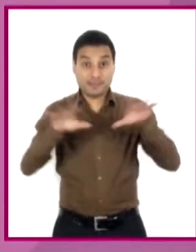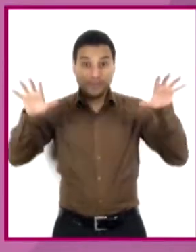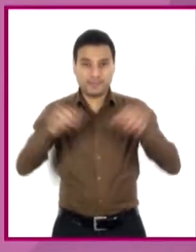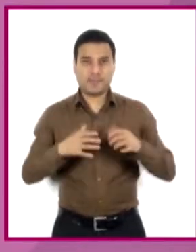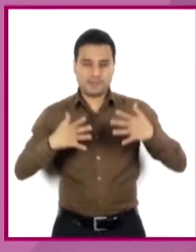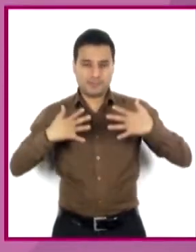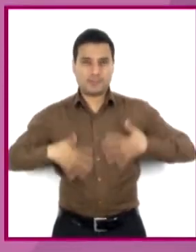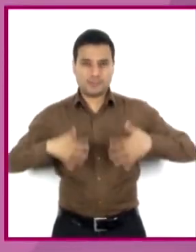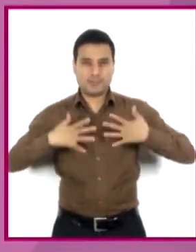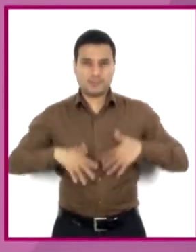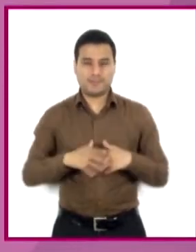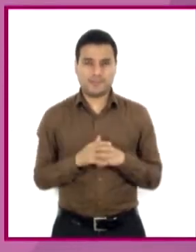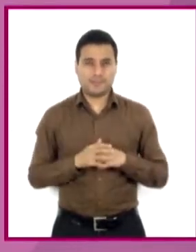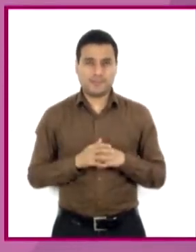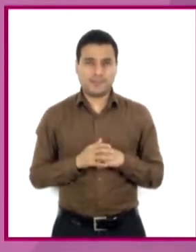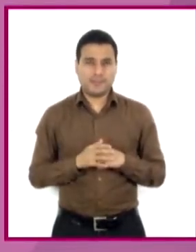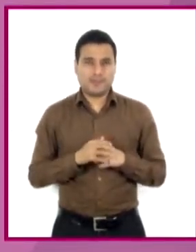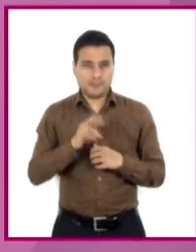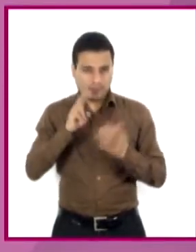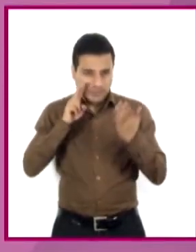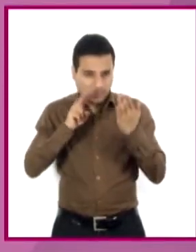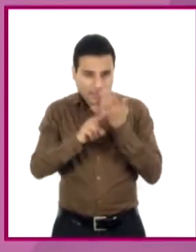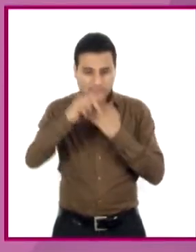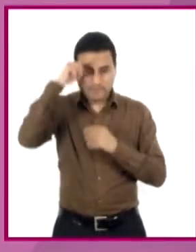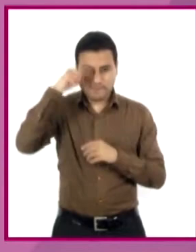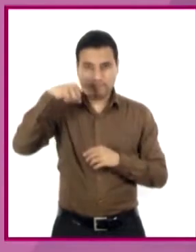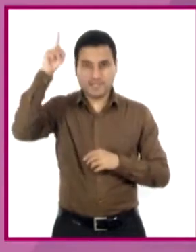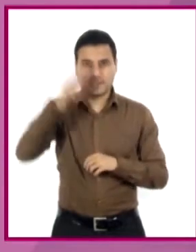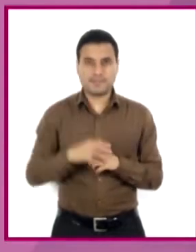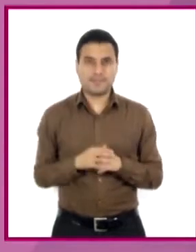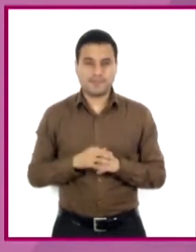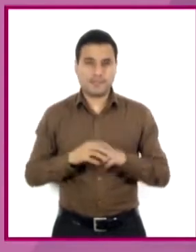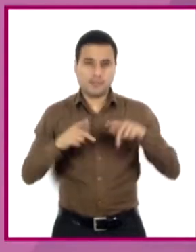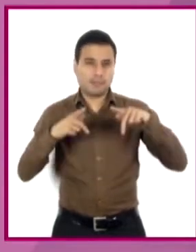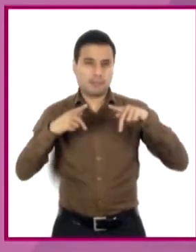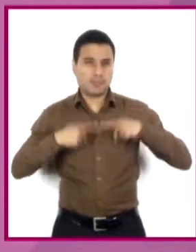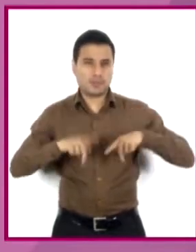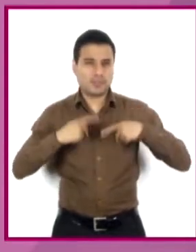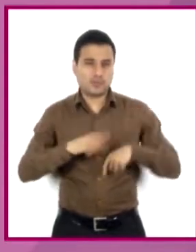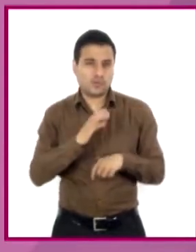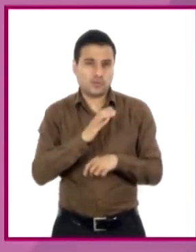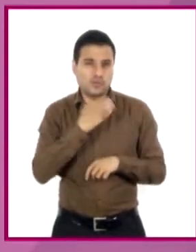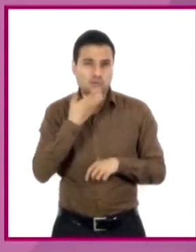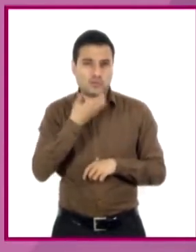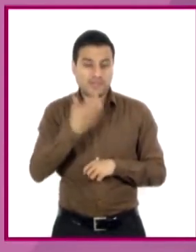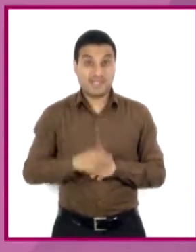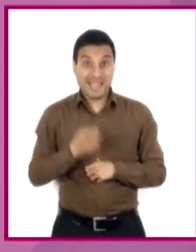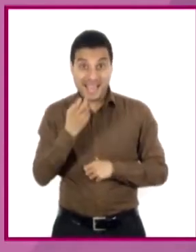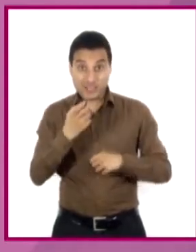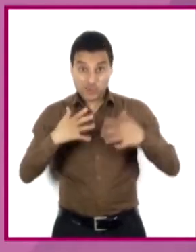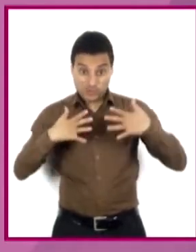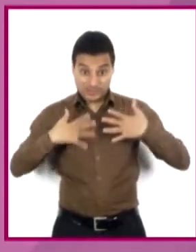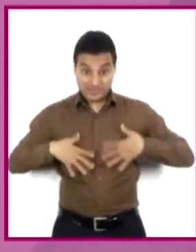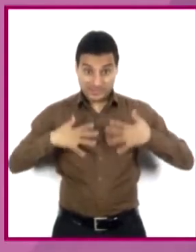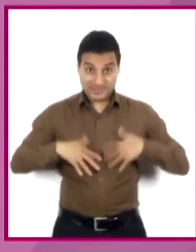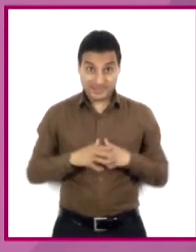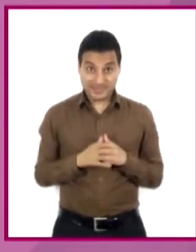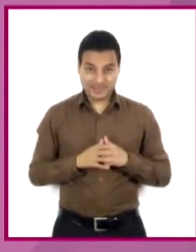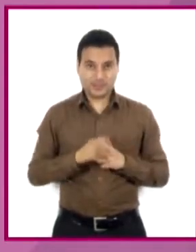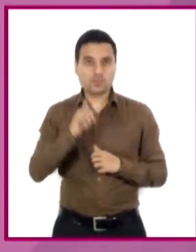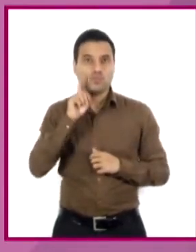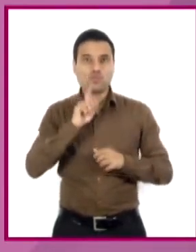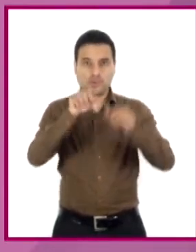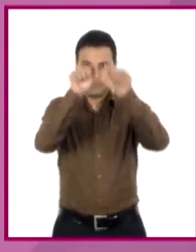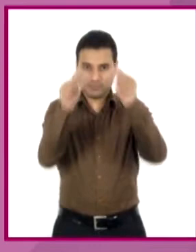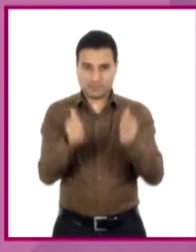con telas vaporosas y casi transparentes. Más de una persona se llegó a asombrar porque estos vestidos dejaban al descubierto la silueta